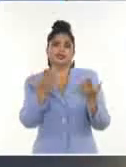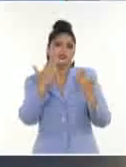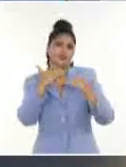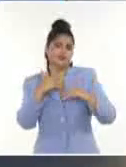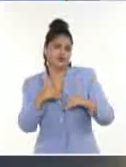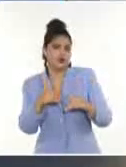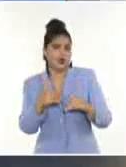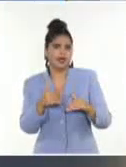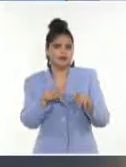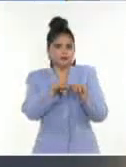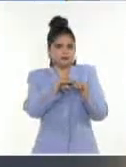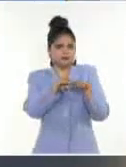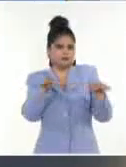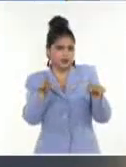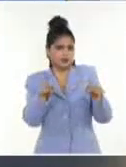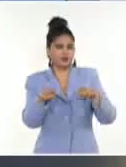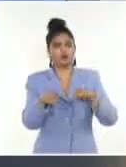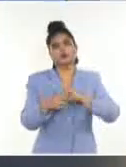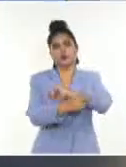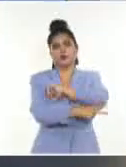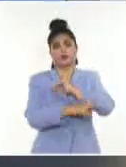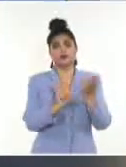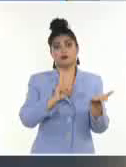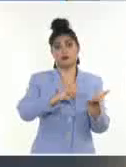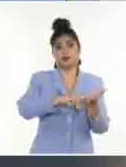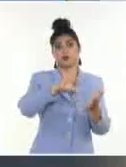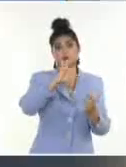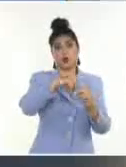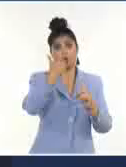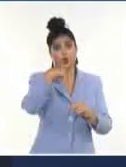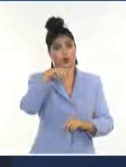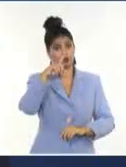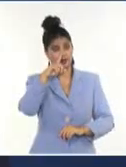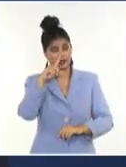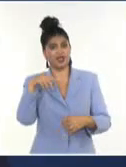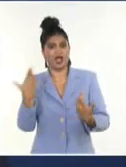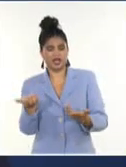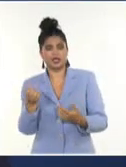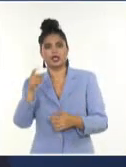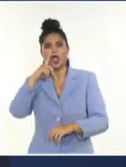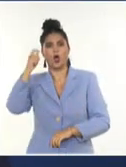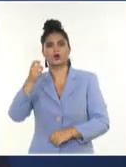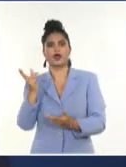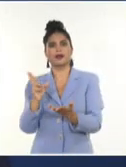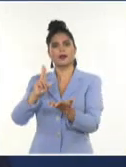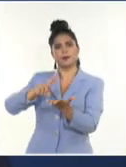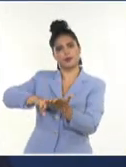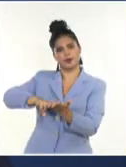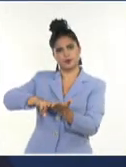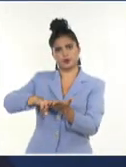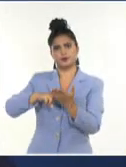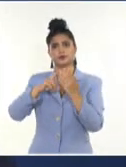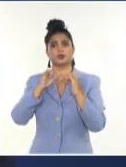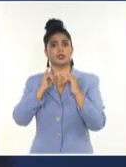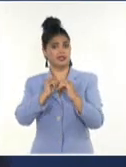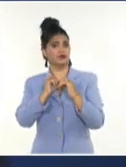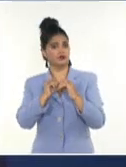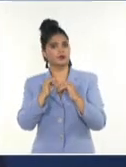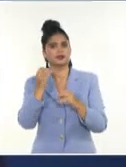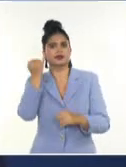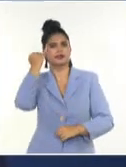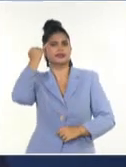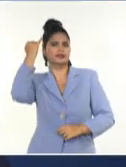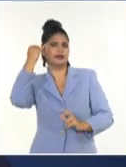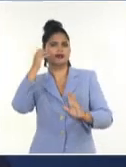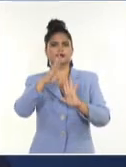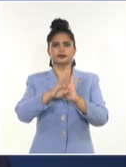los países miembros de la OTAN sobre la posible unión de Ucrania a la alianza. Carpenter informó sobre las percepciones al respecto